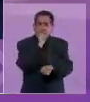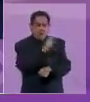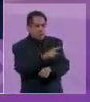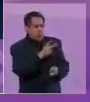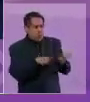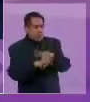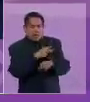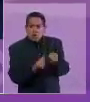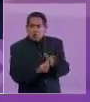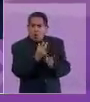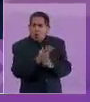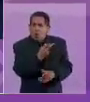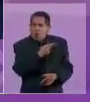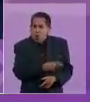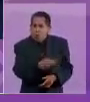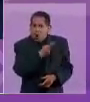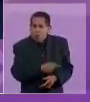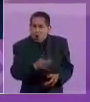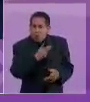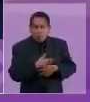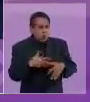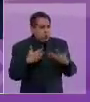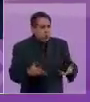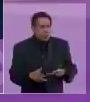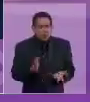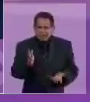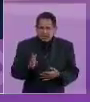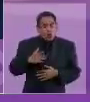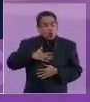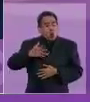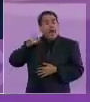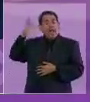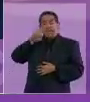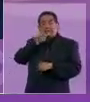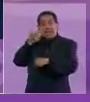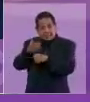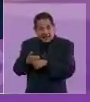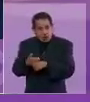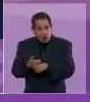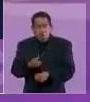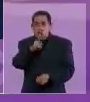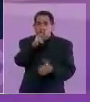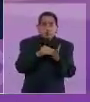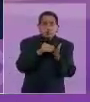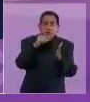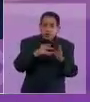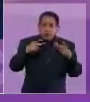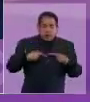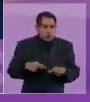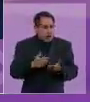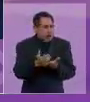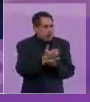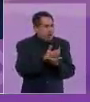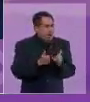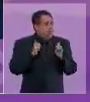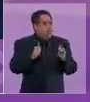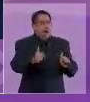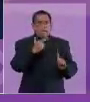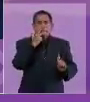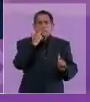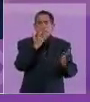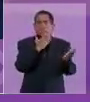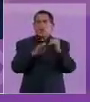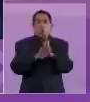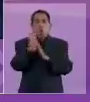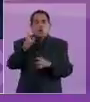salieron 2 millones de mexicanos de la pobreza. Esos son 20 estadios Azteca. Con esa métrica, uno de los gobernadores más